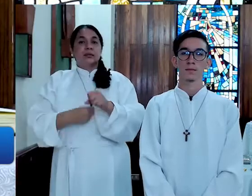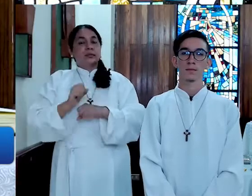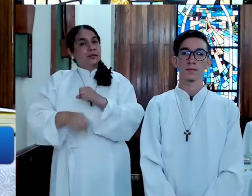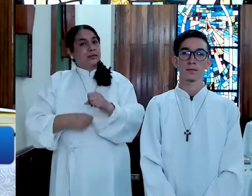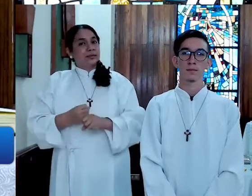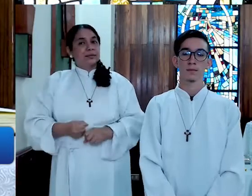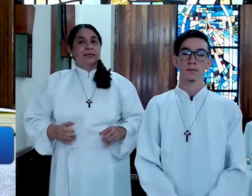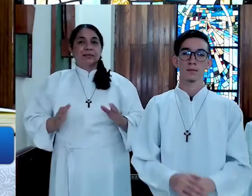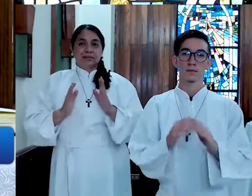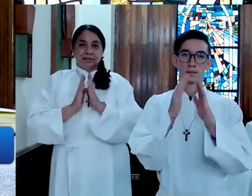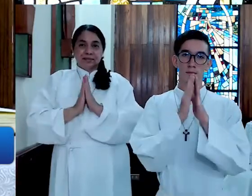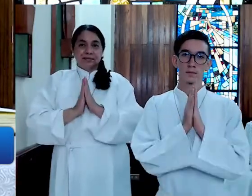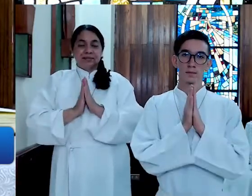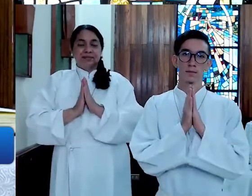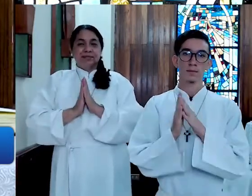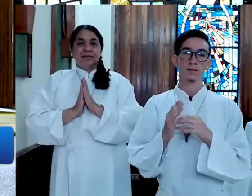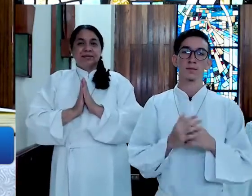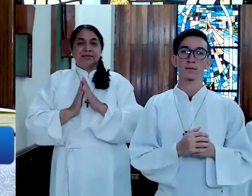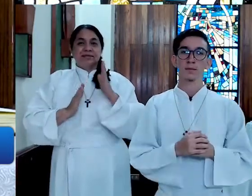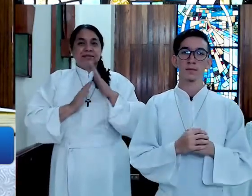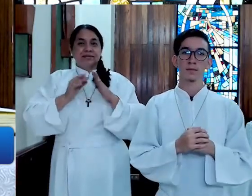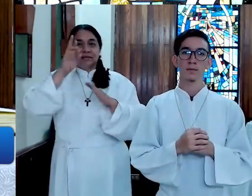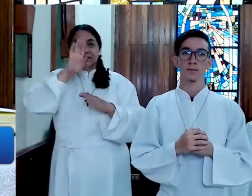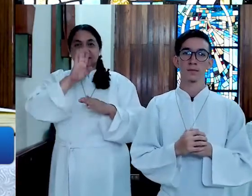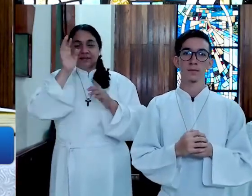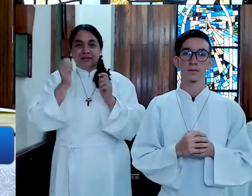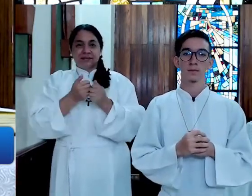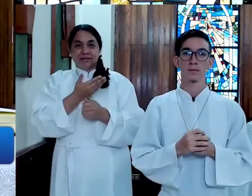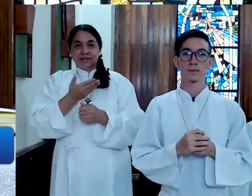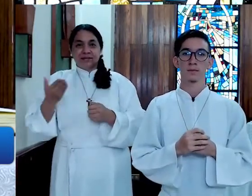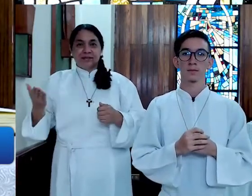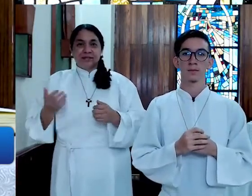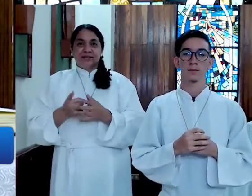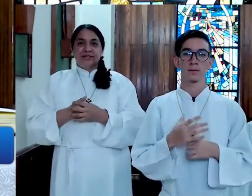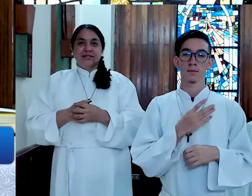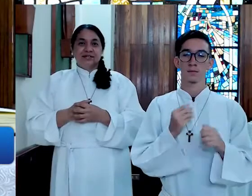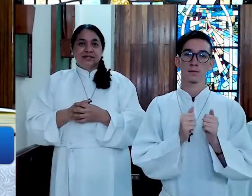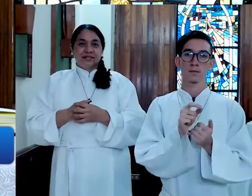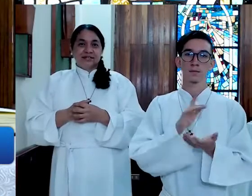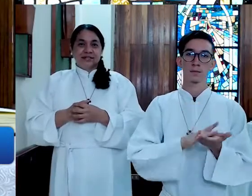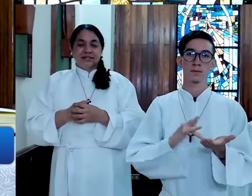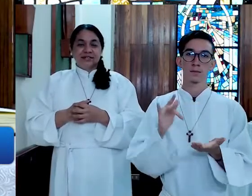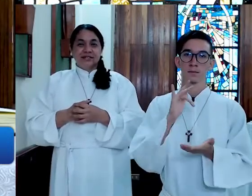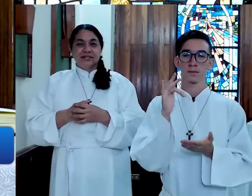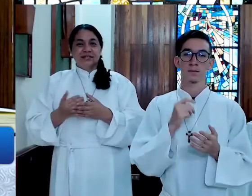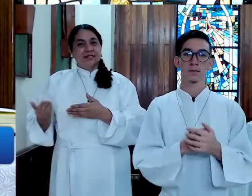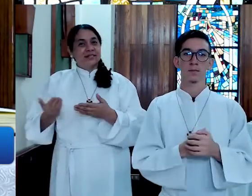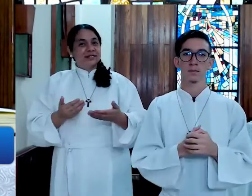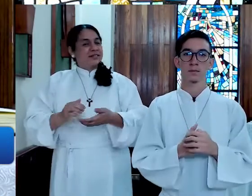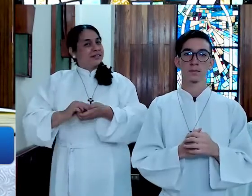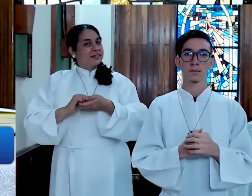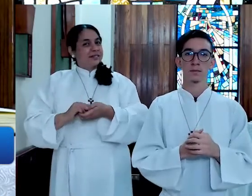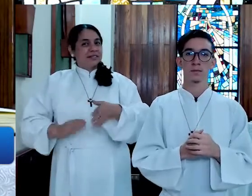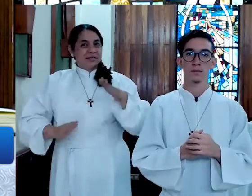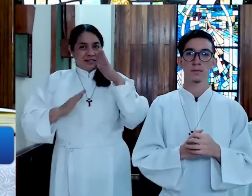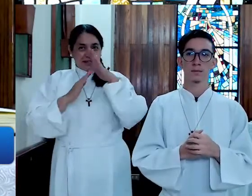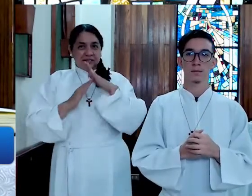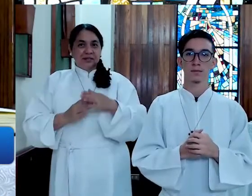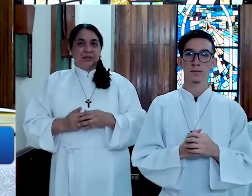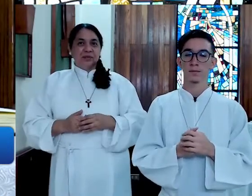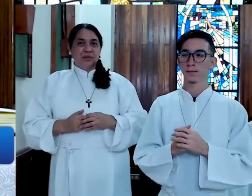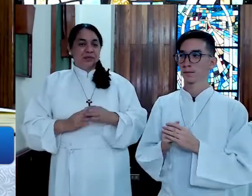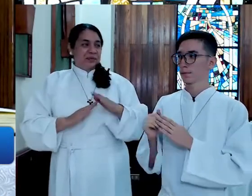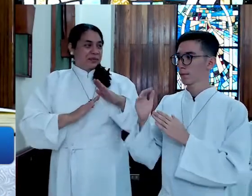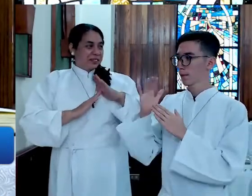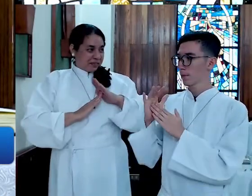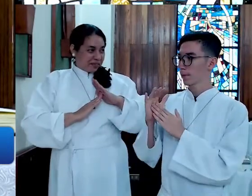por los siglos de los siglos. Amén. La paz del Señor esté siempre con ustedes. Y con su espíritu. Démonos fraternalmente la